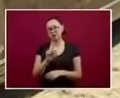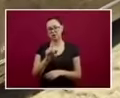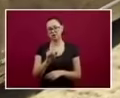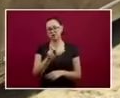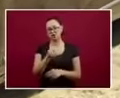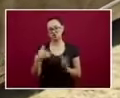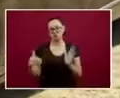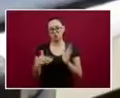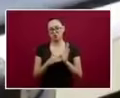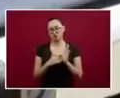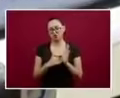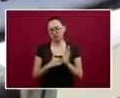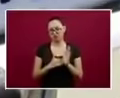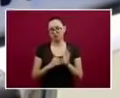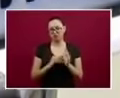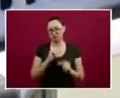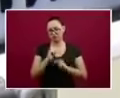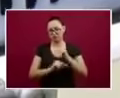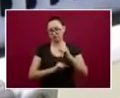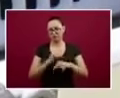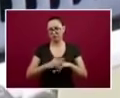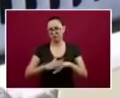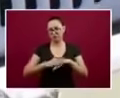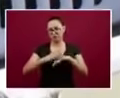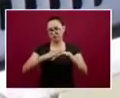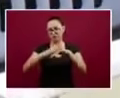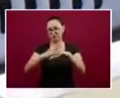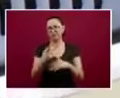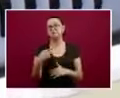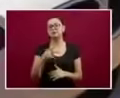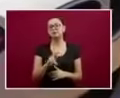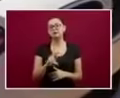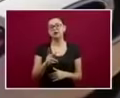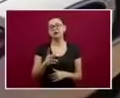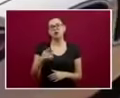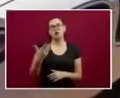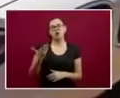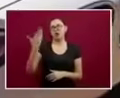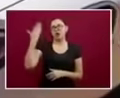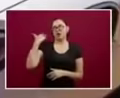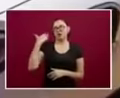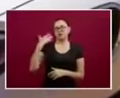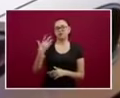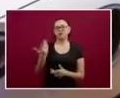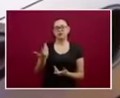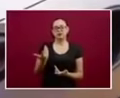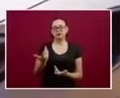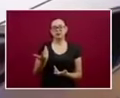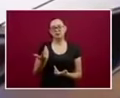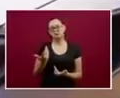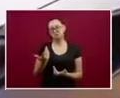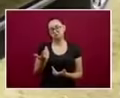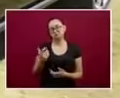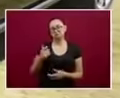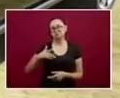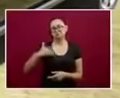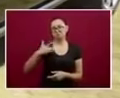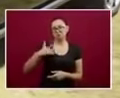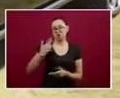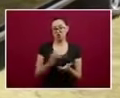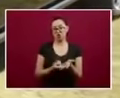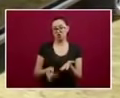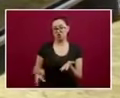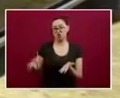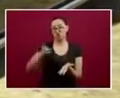con protección. Por ejemplo, Sunduri, la chica que escapó de la planchaduría. Ella no vivió ningún tema más que de